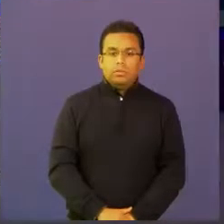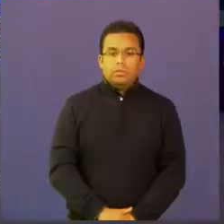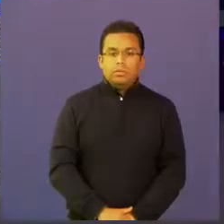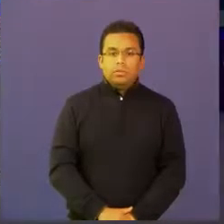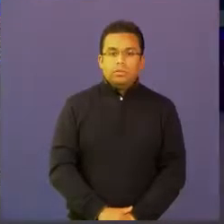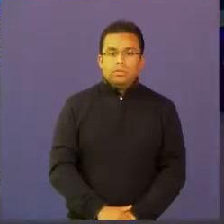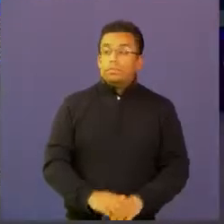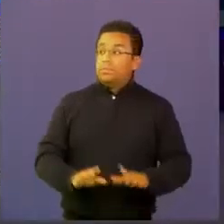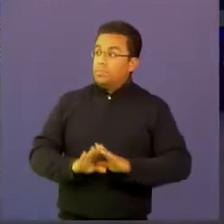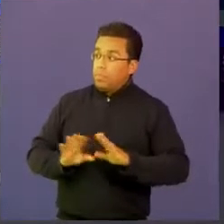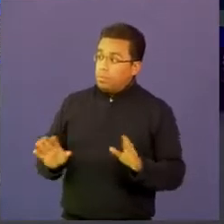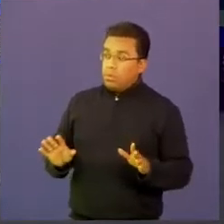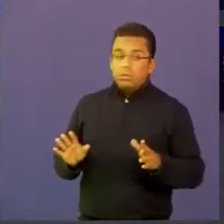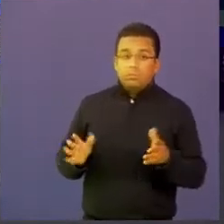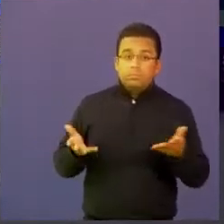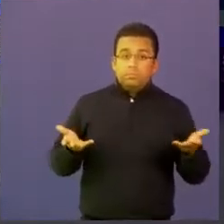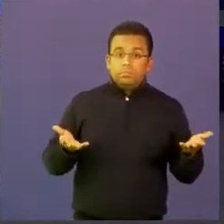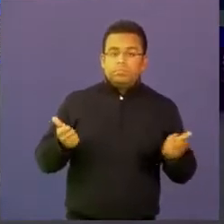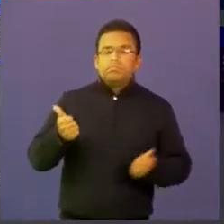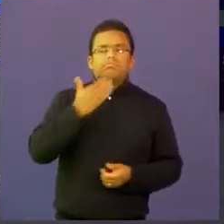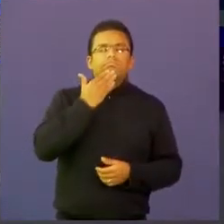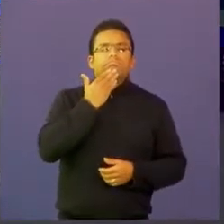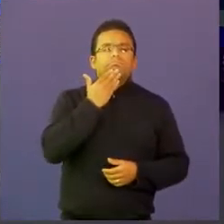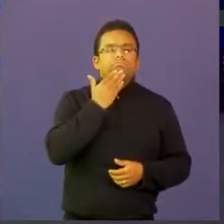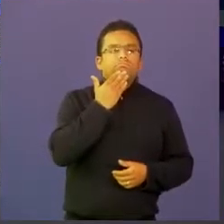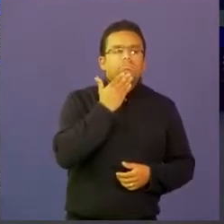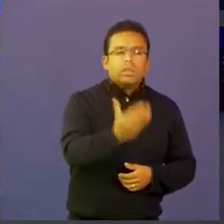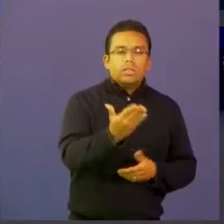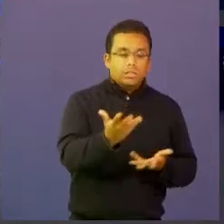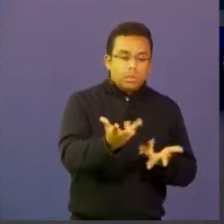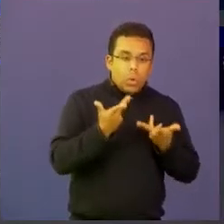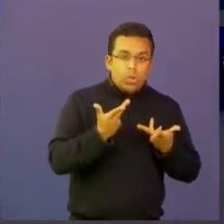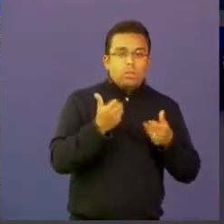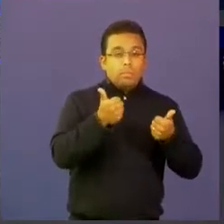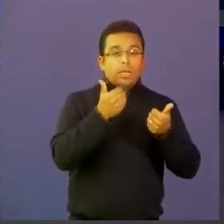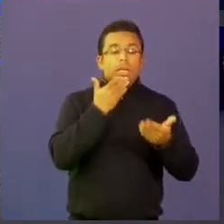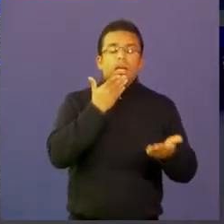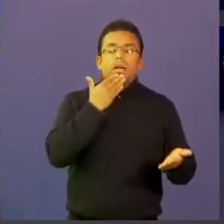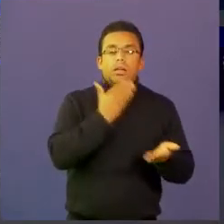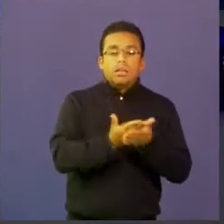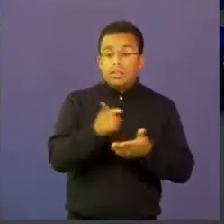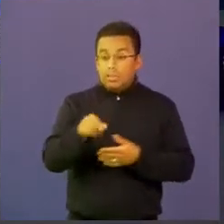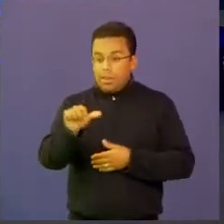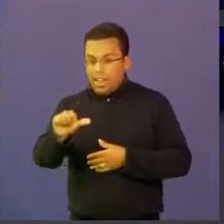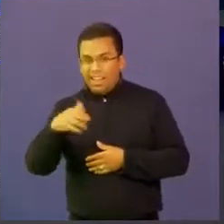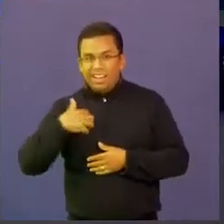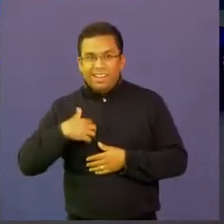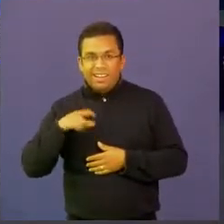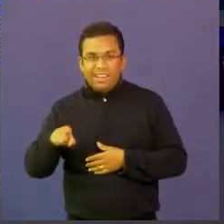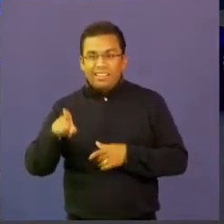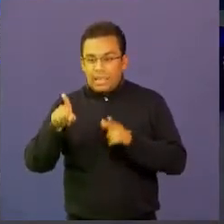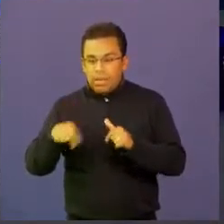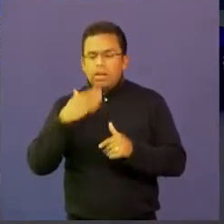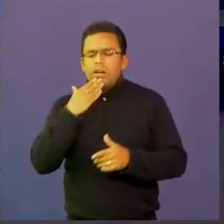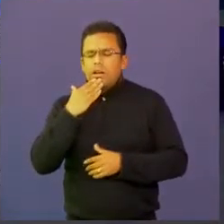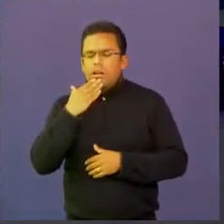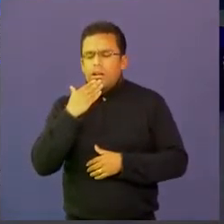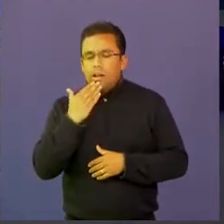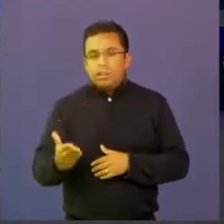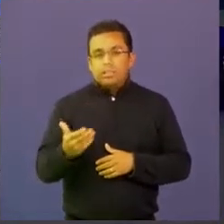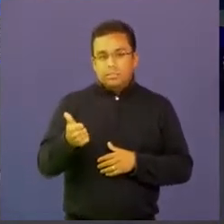bueno Mateo pues muchas gracias por la intervención a Jimena también que nos está acompañando desde Argentina